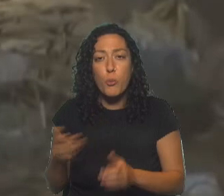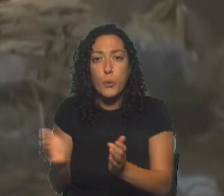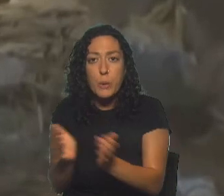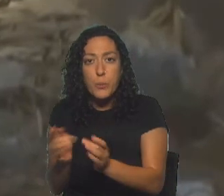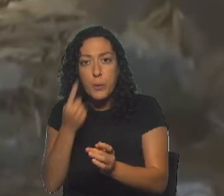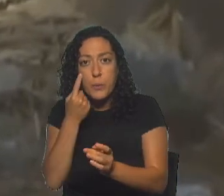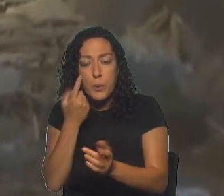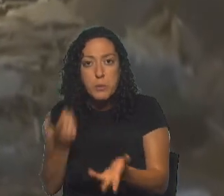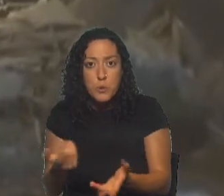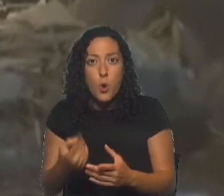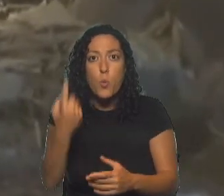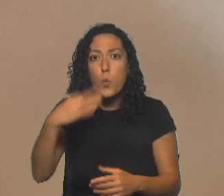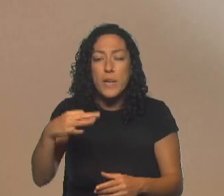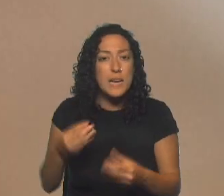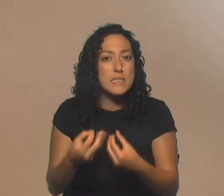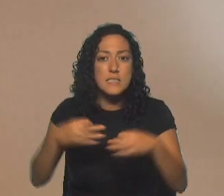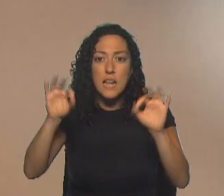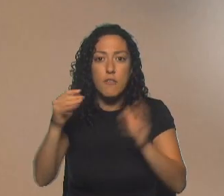familia.